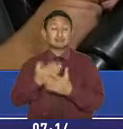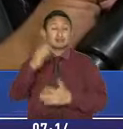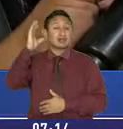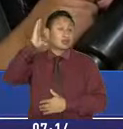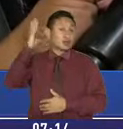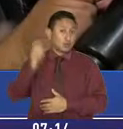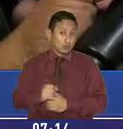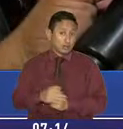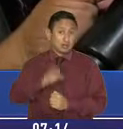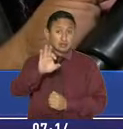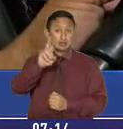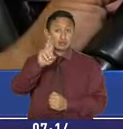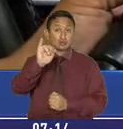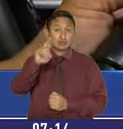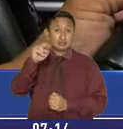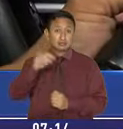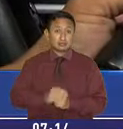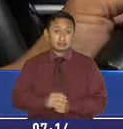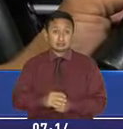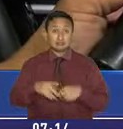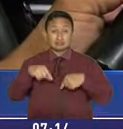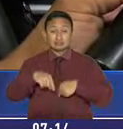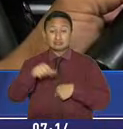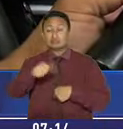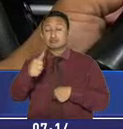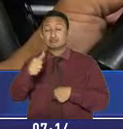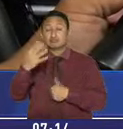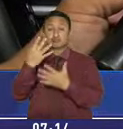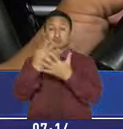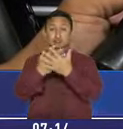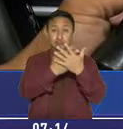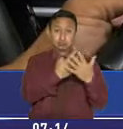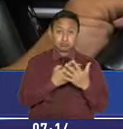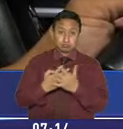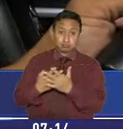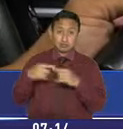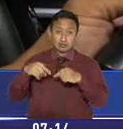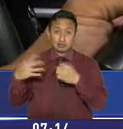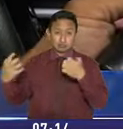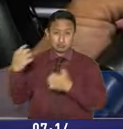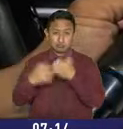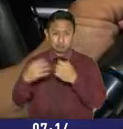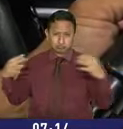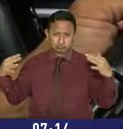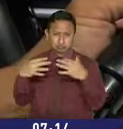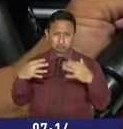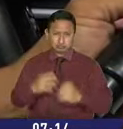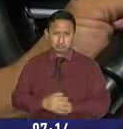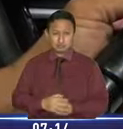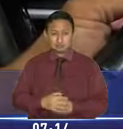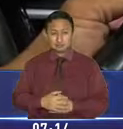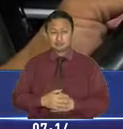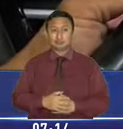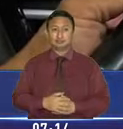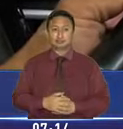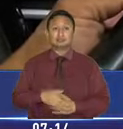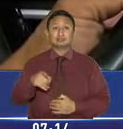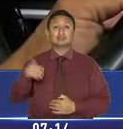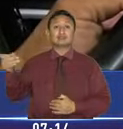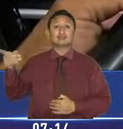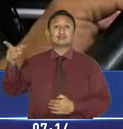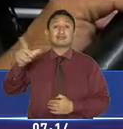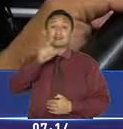resto de centros de rehabilitación social, amotinamientos. De estos amotinamientos, en la cárcel de La Tacunga, por precautelar